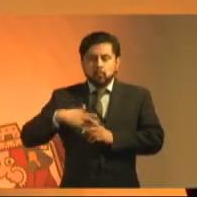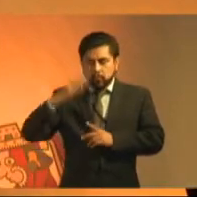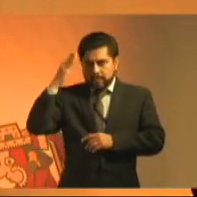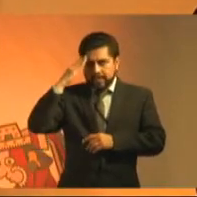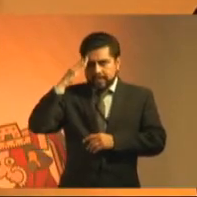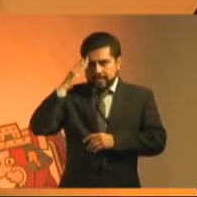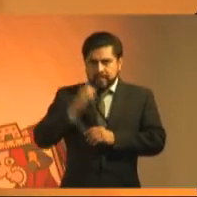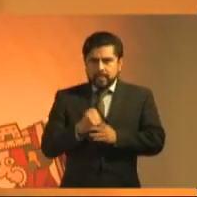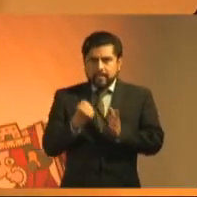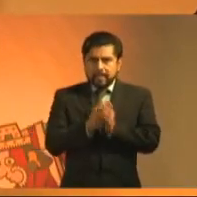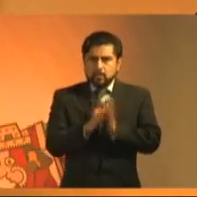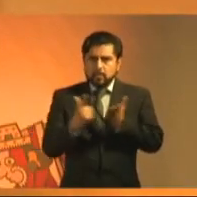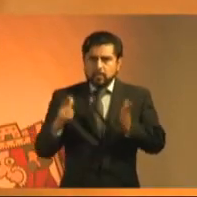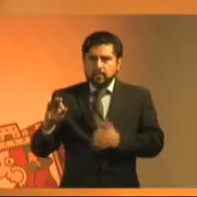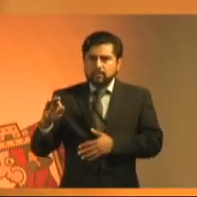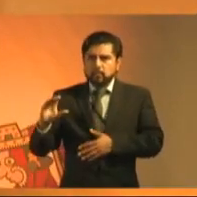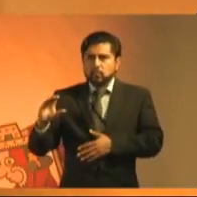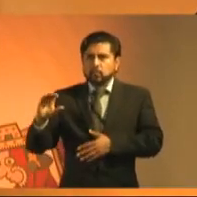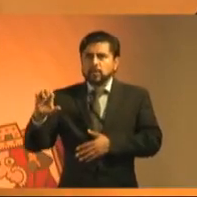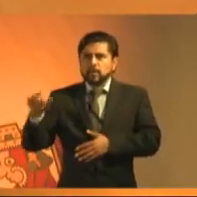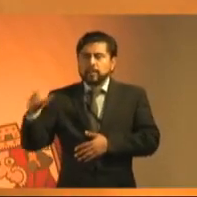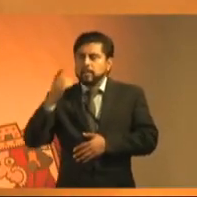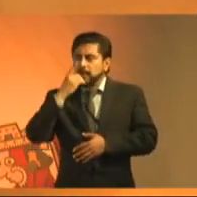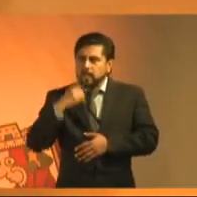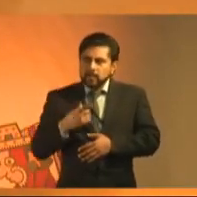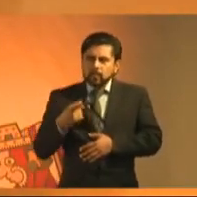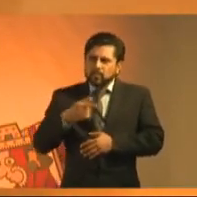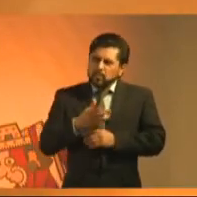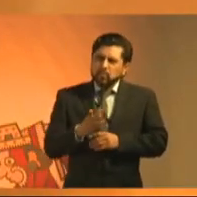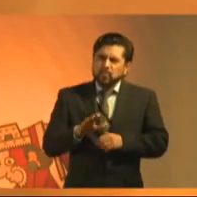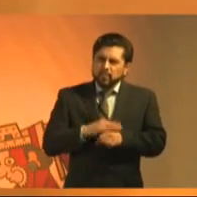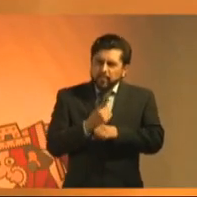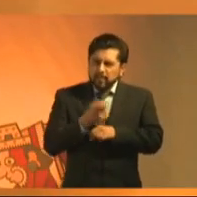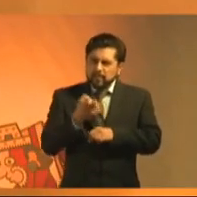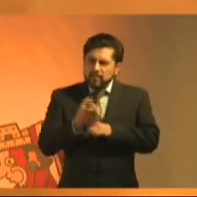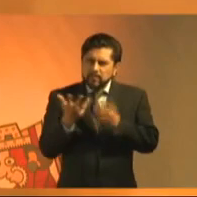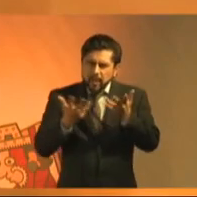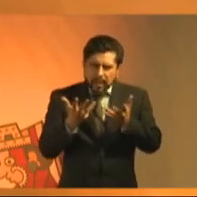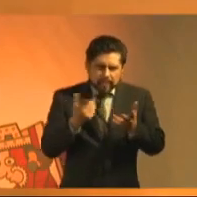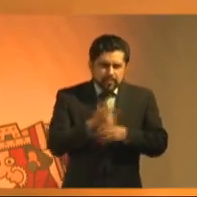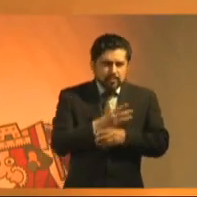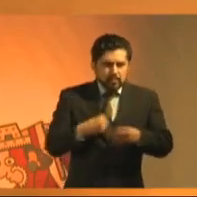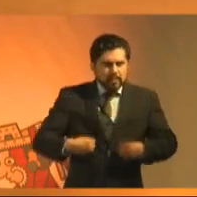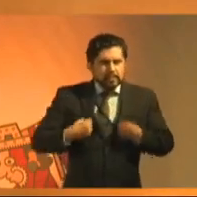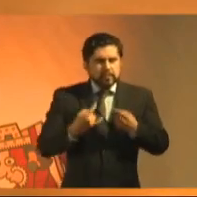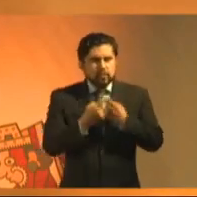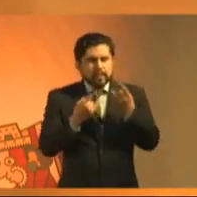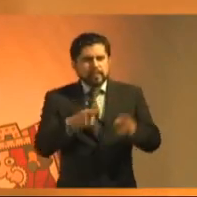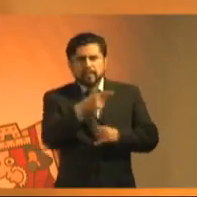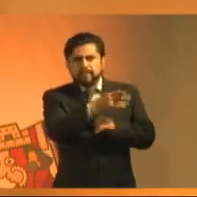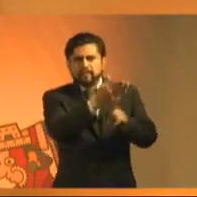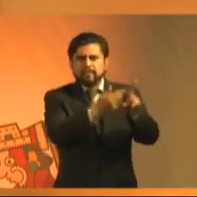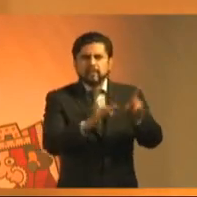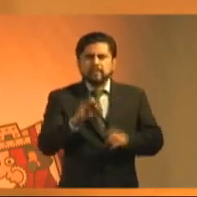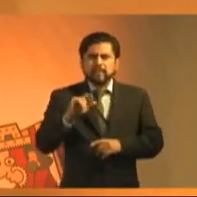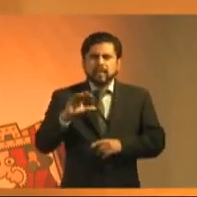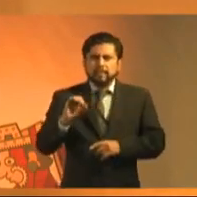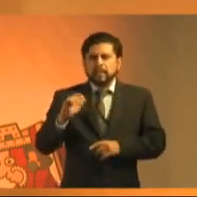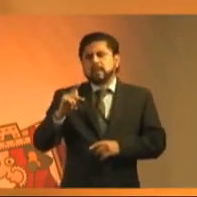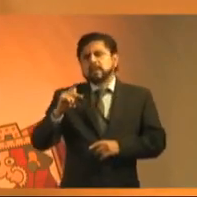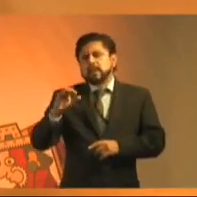me lo propuso una biografía narrativa una biografía narrativa significa que es una biografía